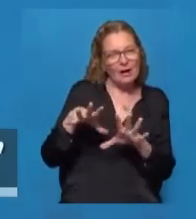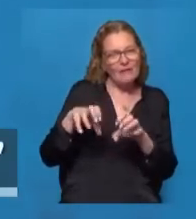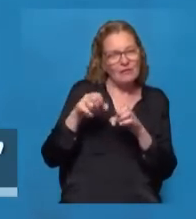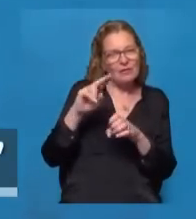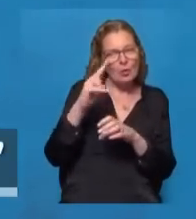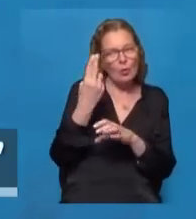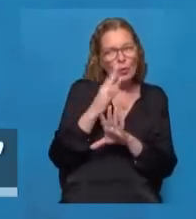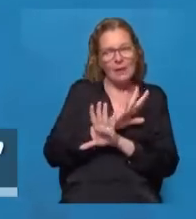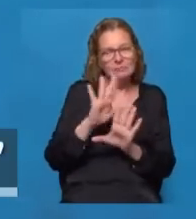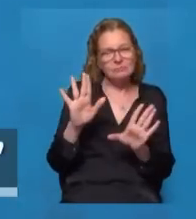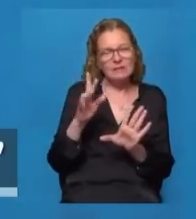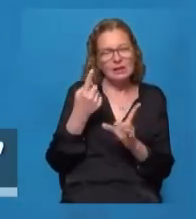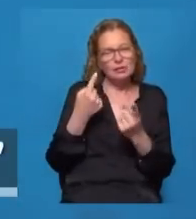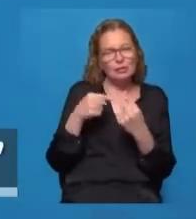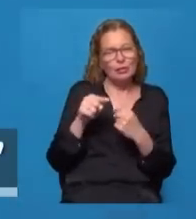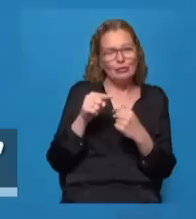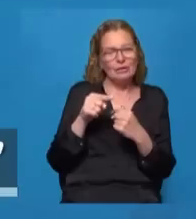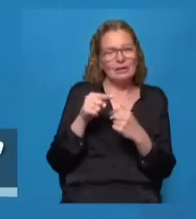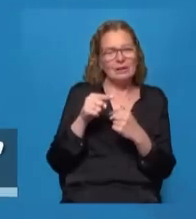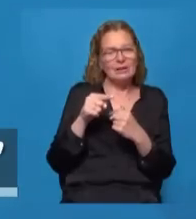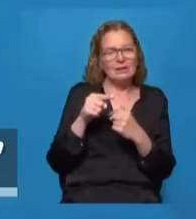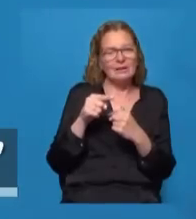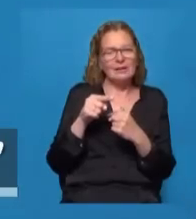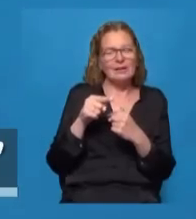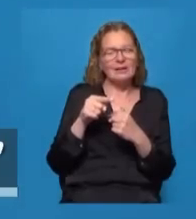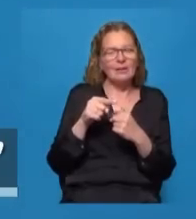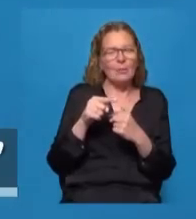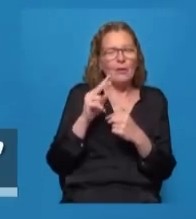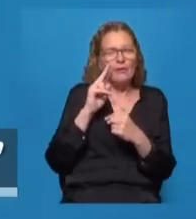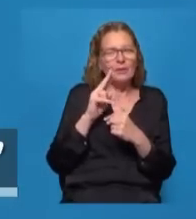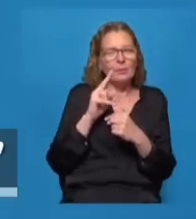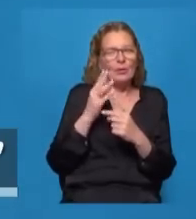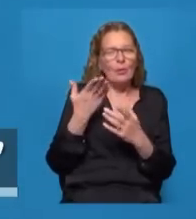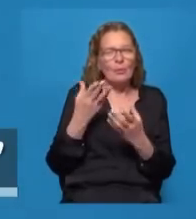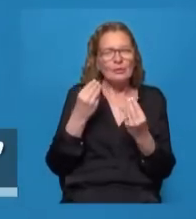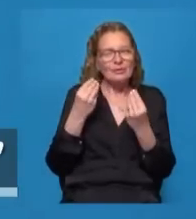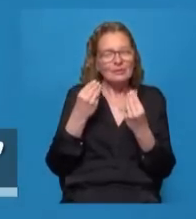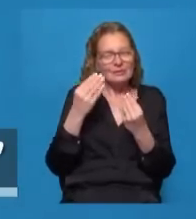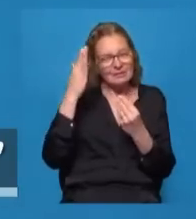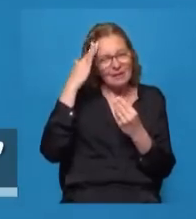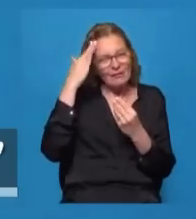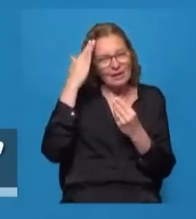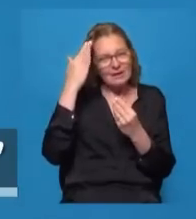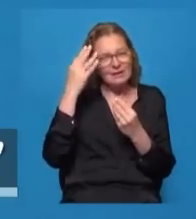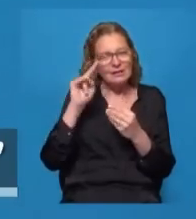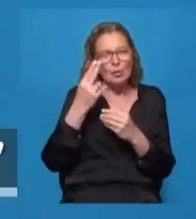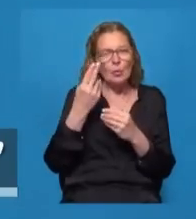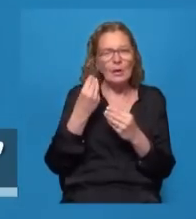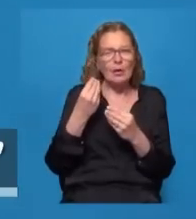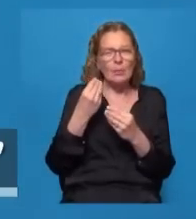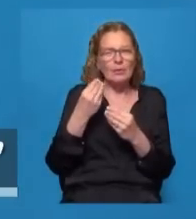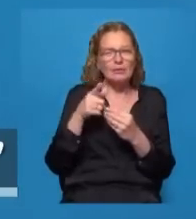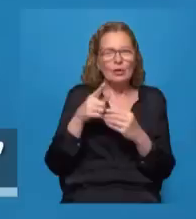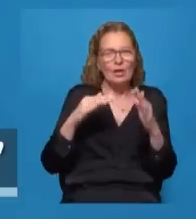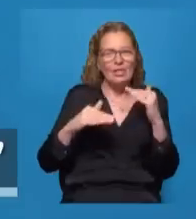Uruguay y por lo tanto tenemos que tener intervención en Cómo se gestionan los recursos del Uruguay porque eso